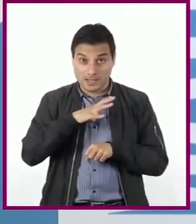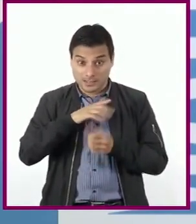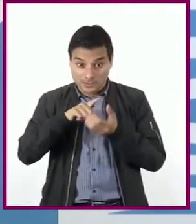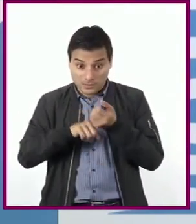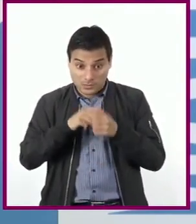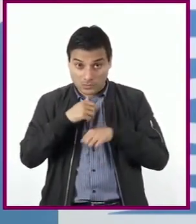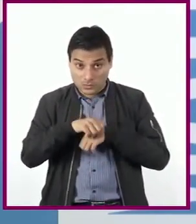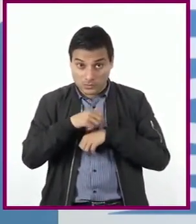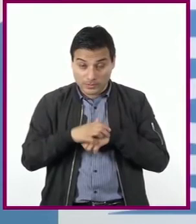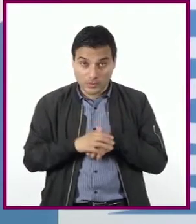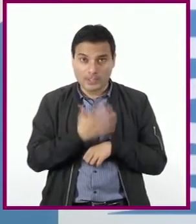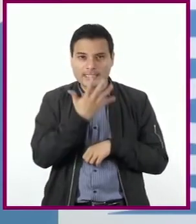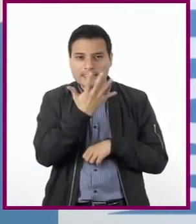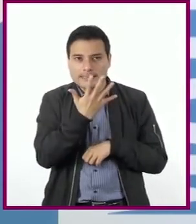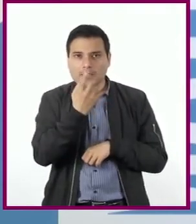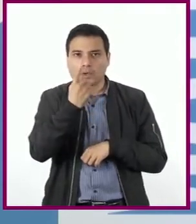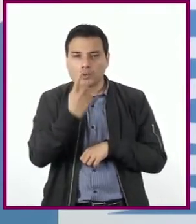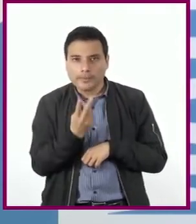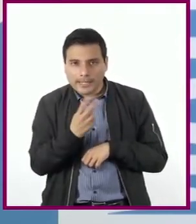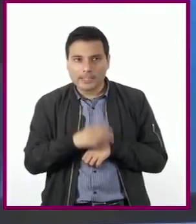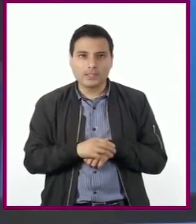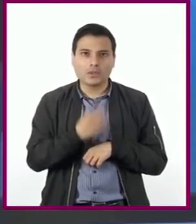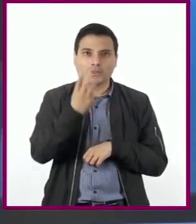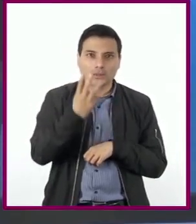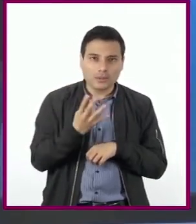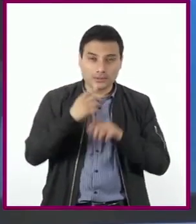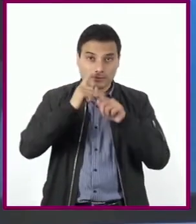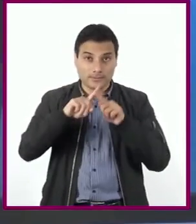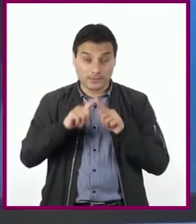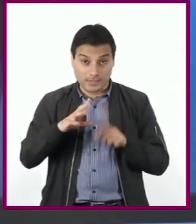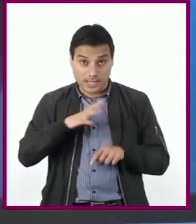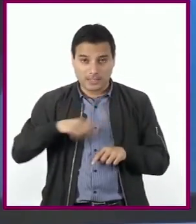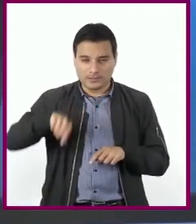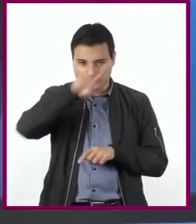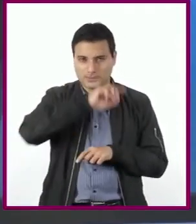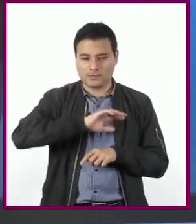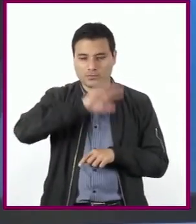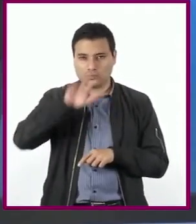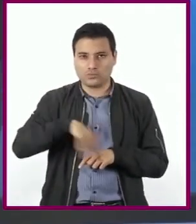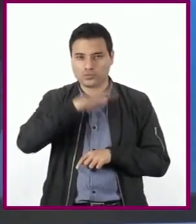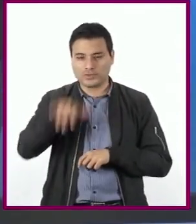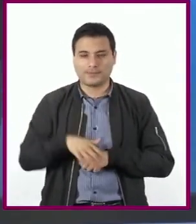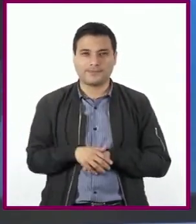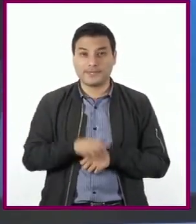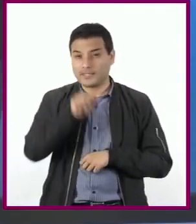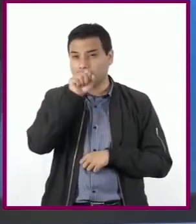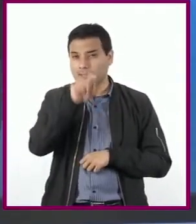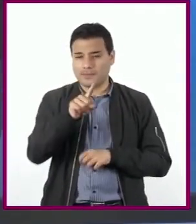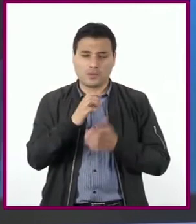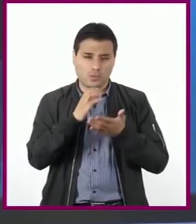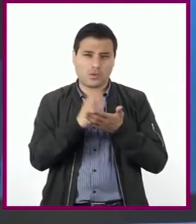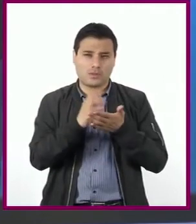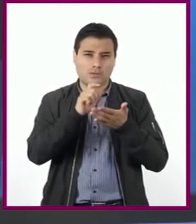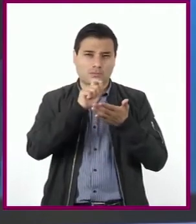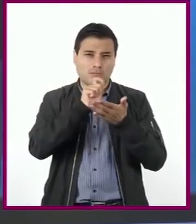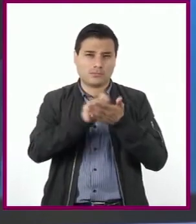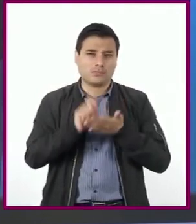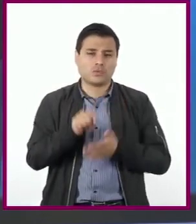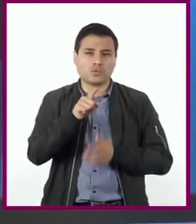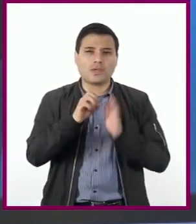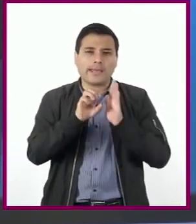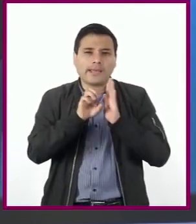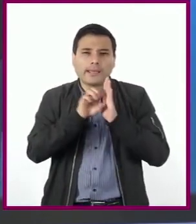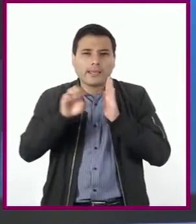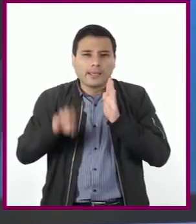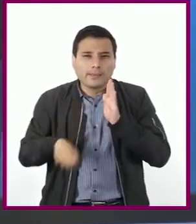y descubran esa representación. Buena idea. También pueden escribir en su cuaderno algunos ejemplos